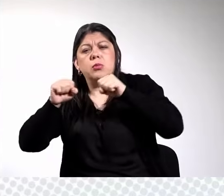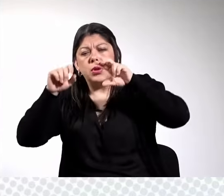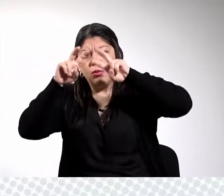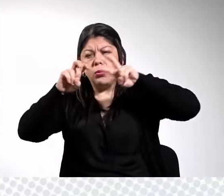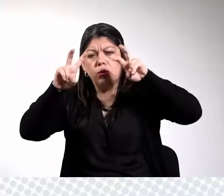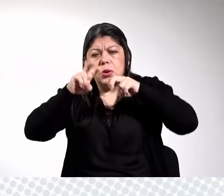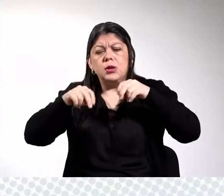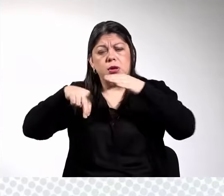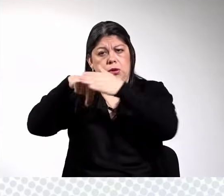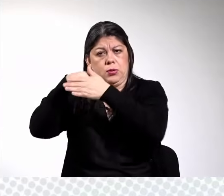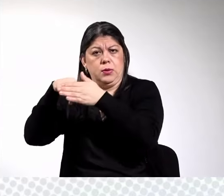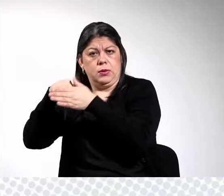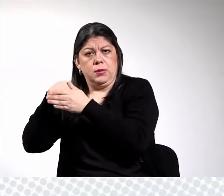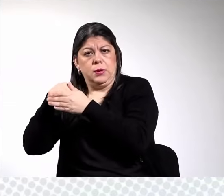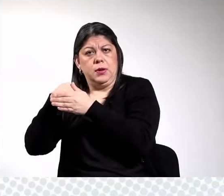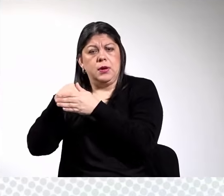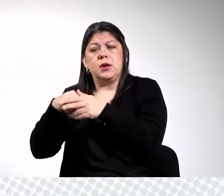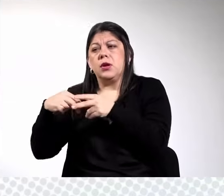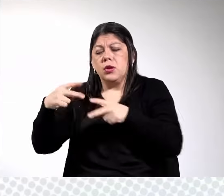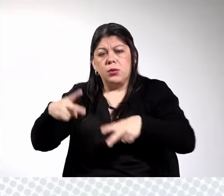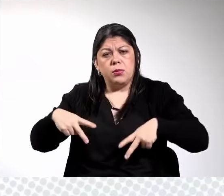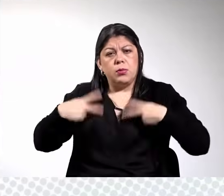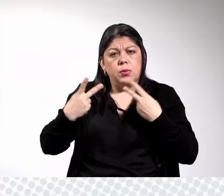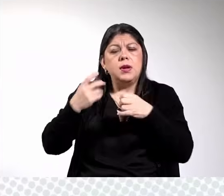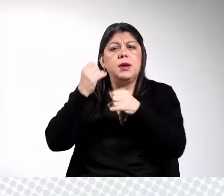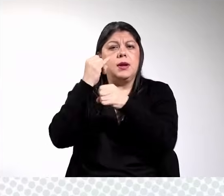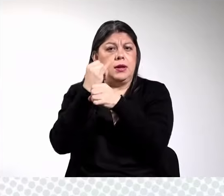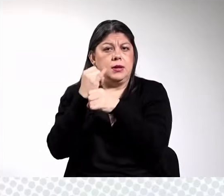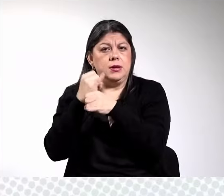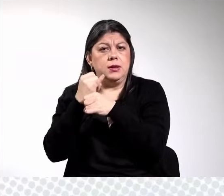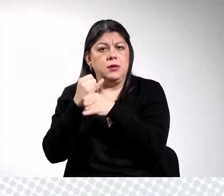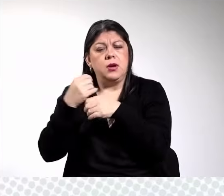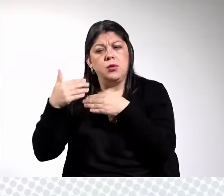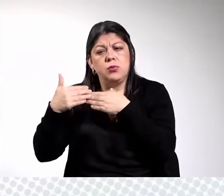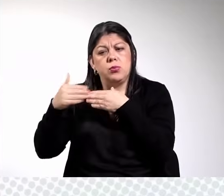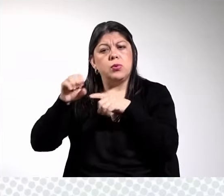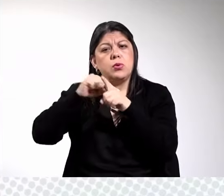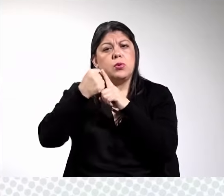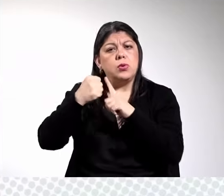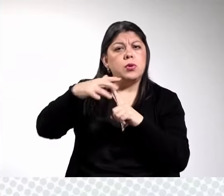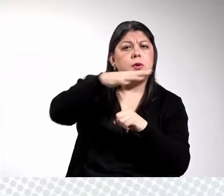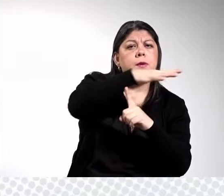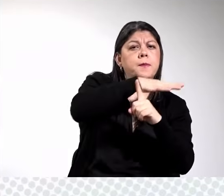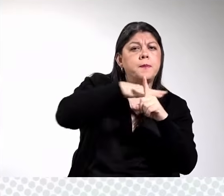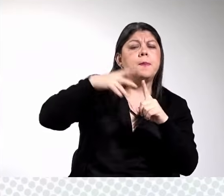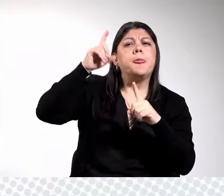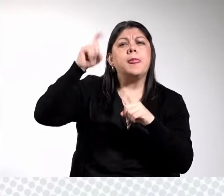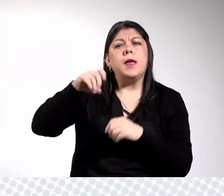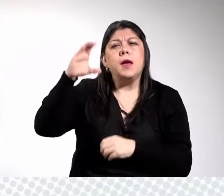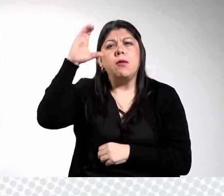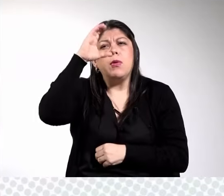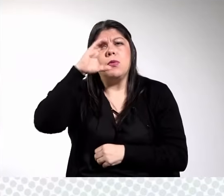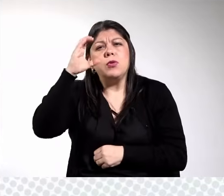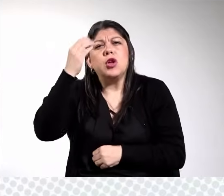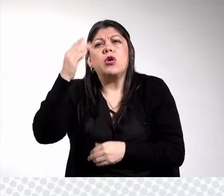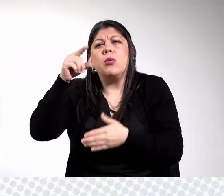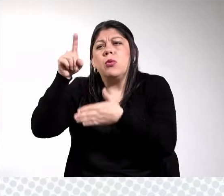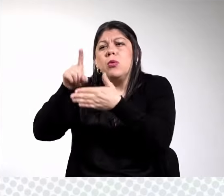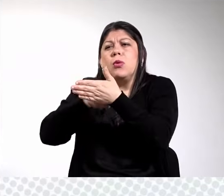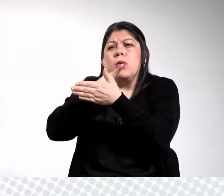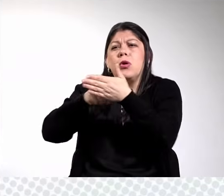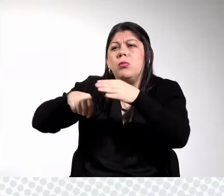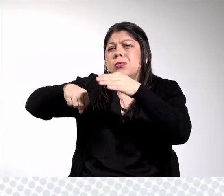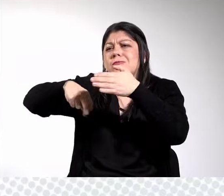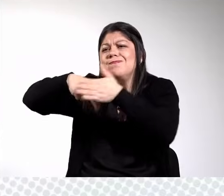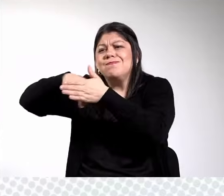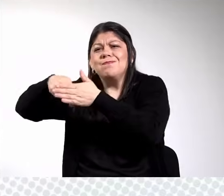largo de su vida la institucionalidad y toda la sociedad tiene que comenzar a buscar cómo quitarle las barreras, porque eso es todo lo